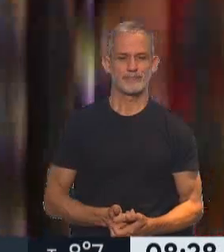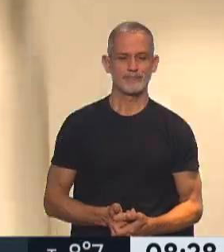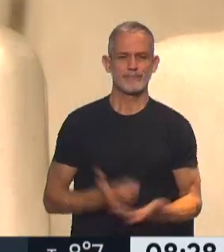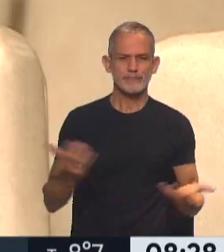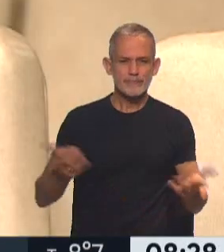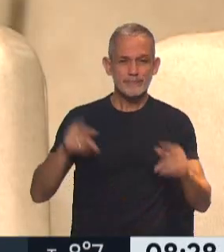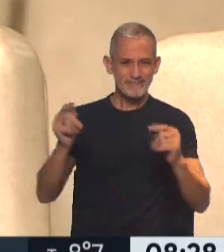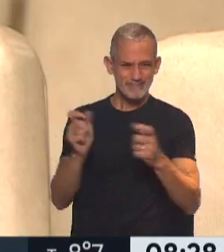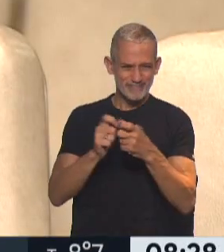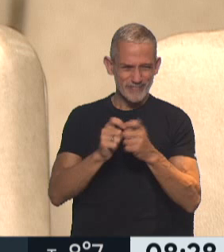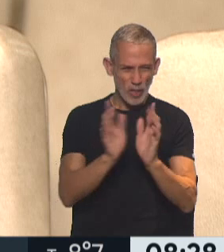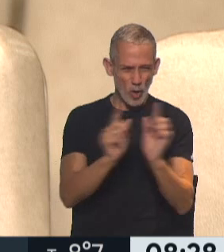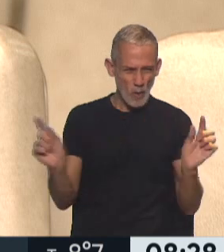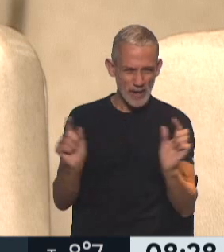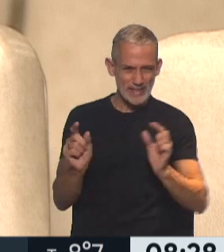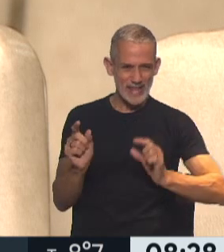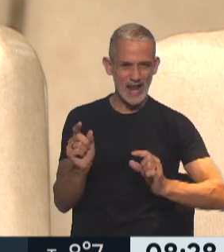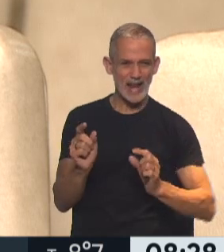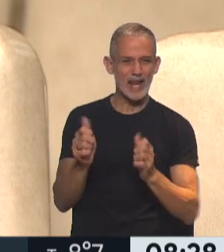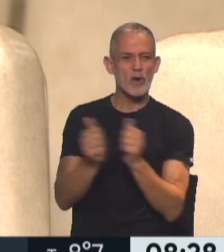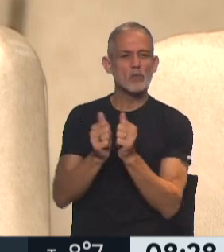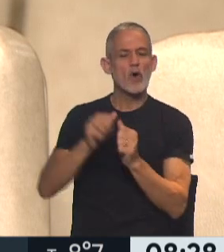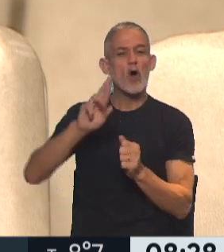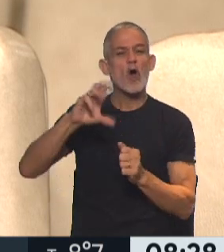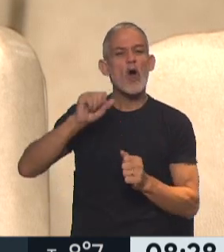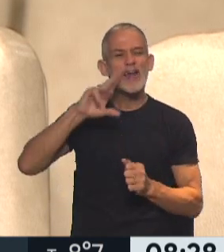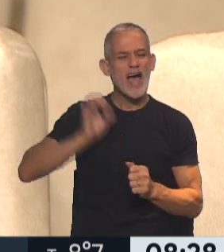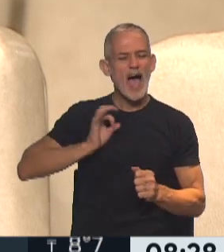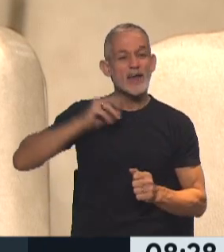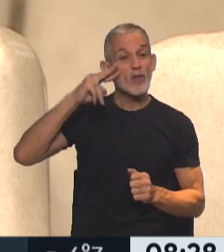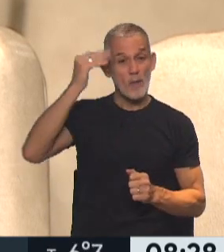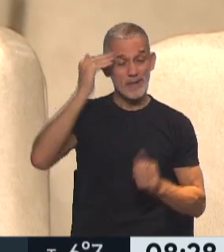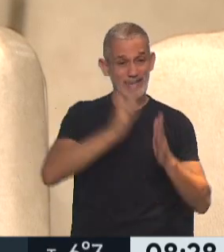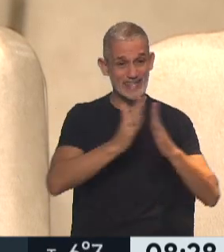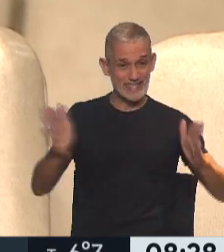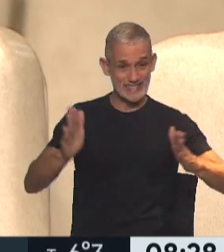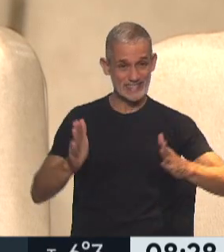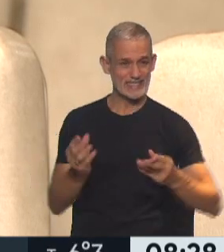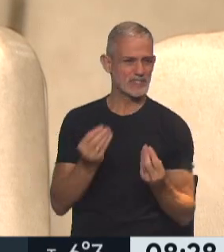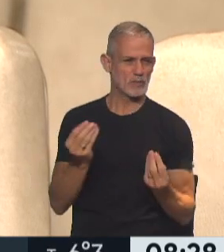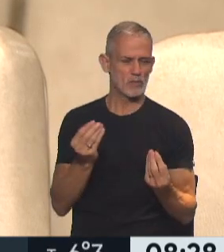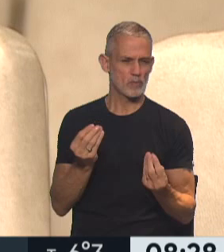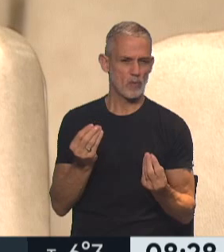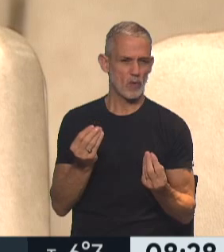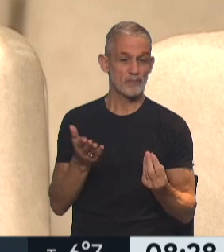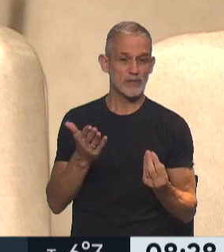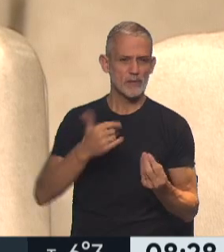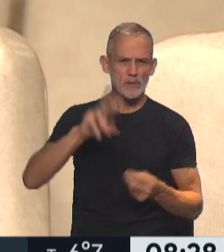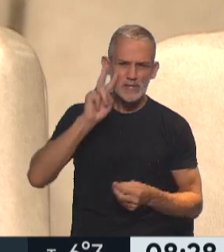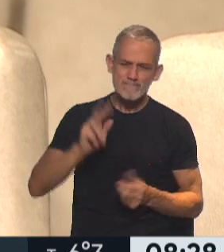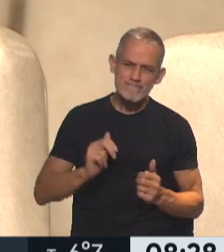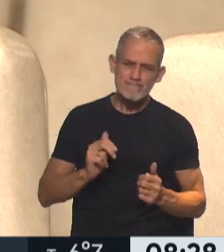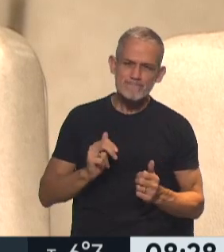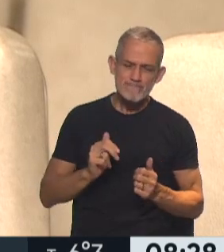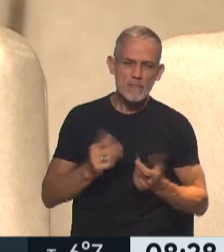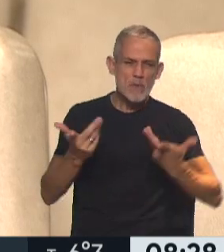Rescatate con los pibes, la empezamos a trabajar junto a Marcos Coria allá por el año 2015, cuando a través de ver esos